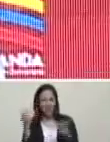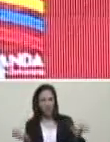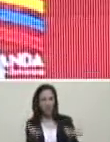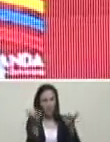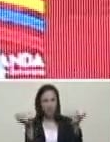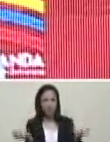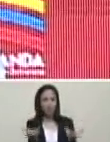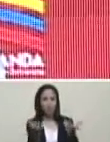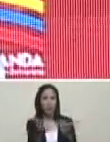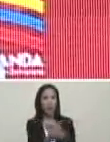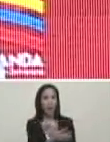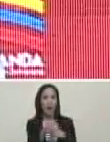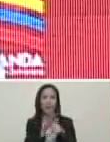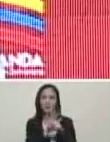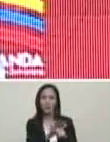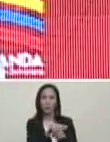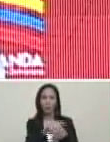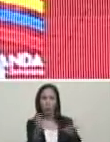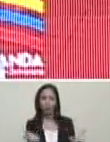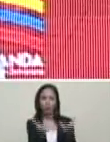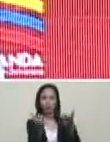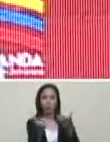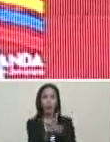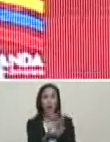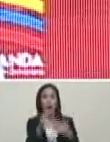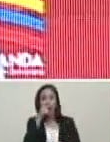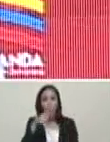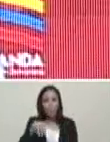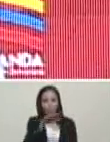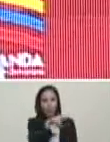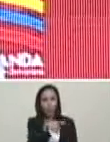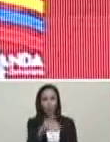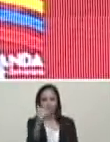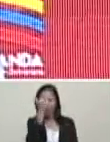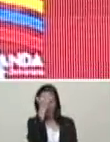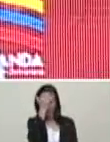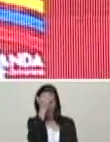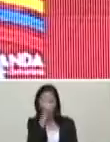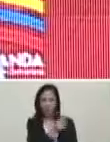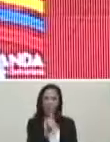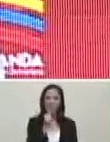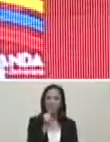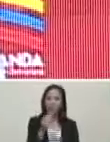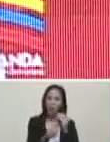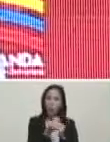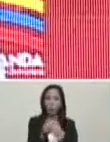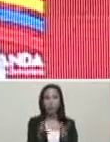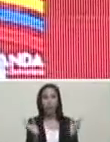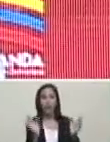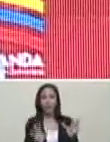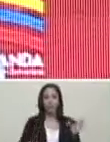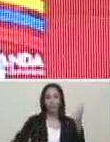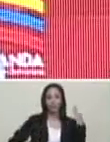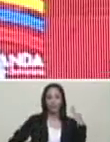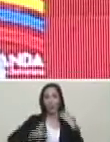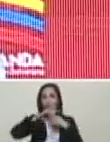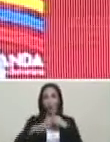su símbolo en el pueblo de Ayare. ¿Quién lo hizo? El autoproclamado, los